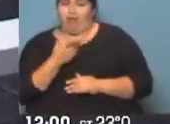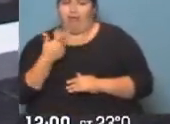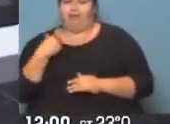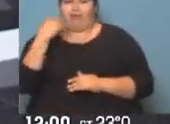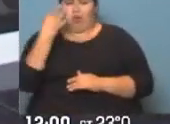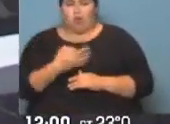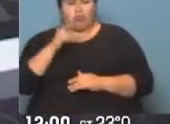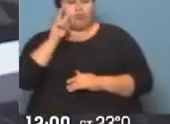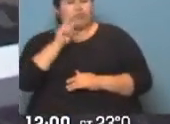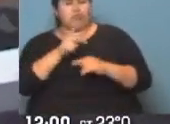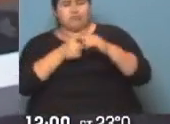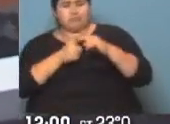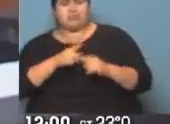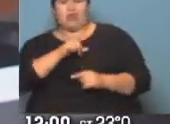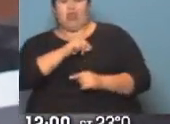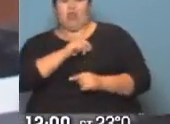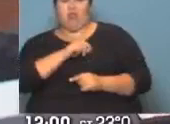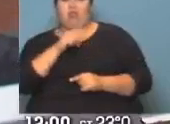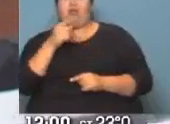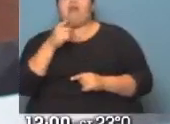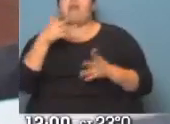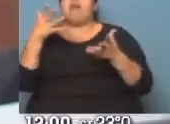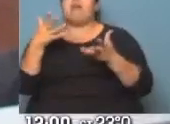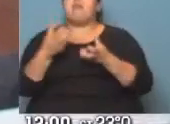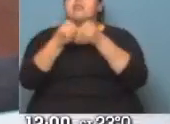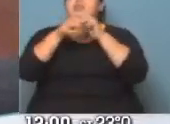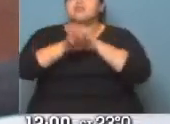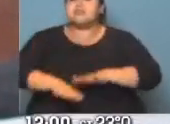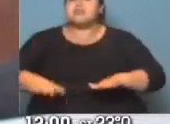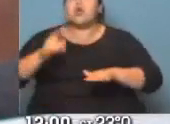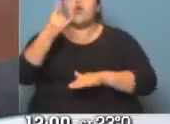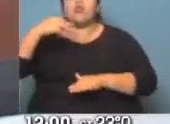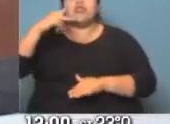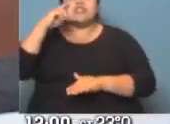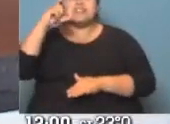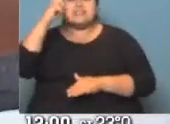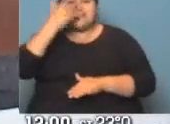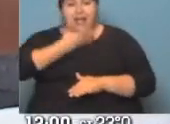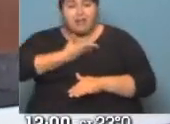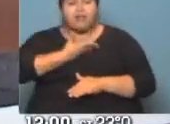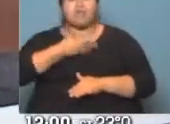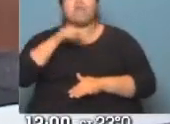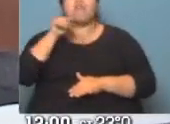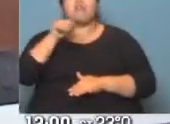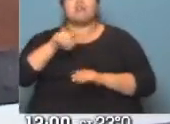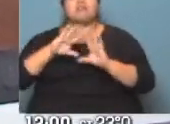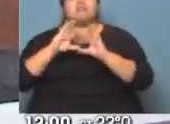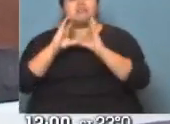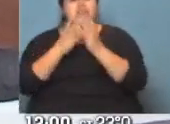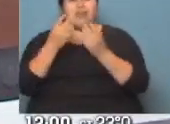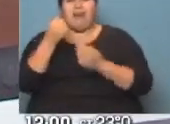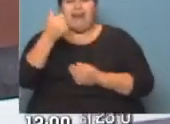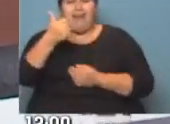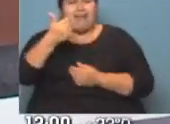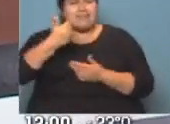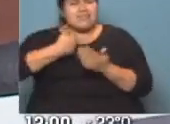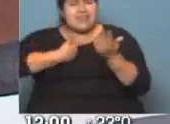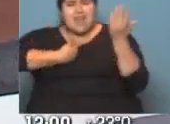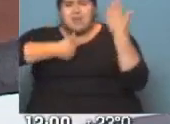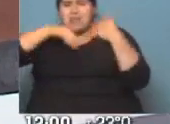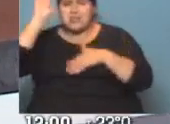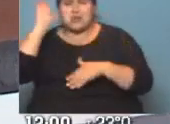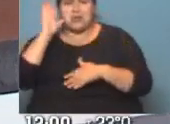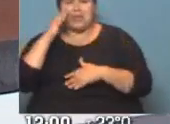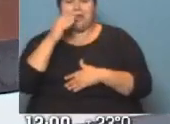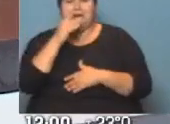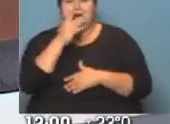un montón. A ver, lo dijo UNICEF, el 48% de los chicos en la República Argentina, sí, casi la mitad de los pibes de la República Argentina son